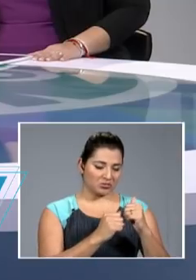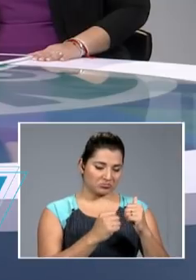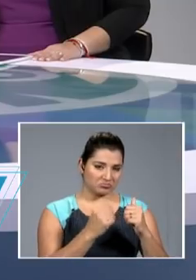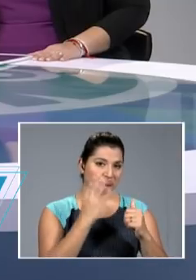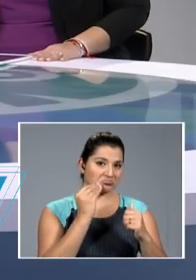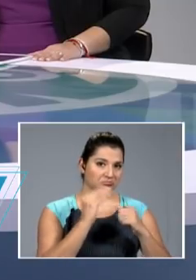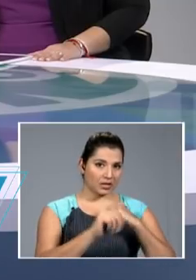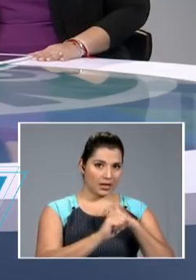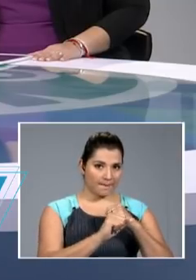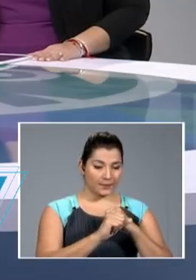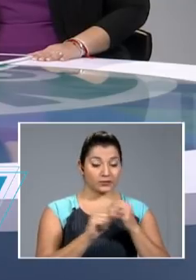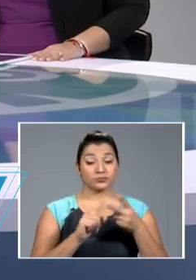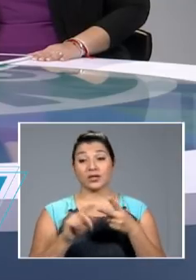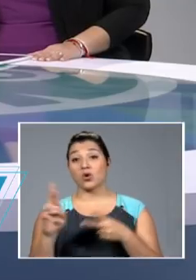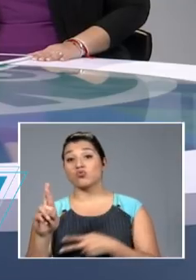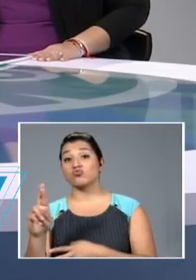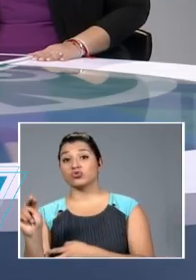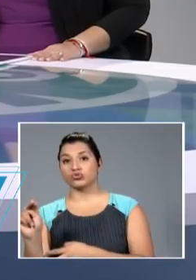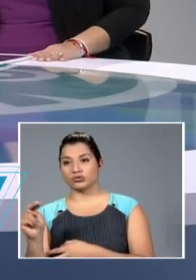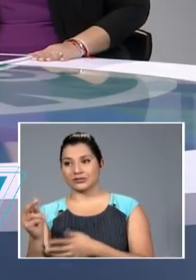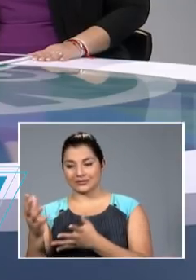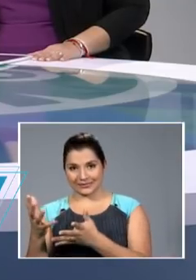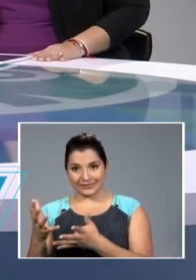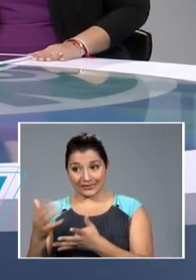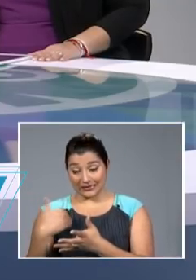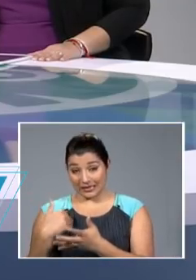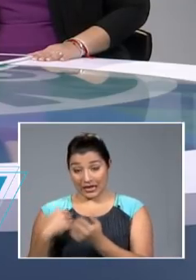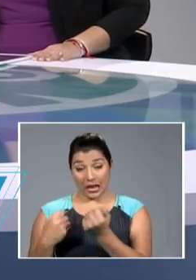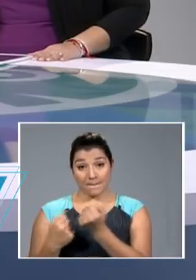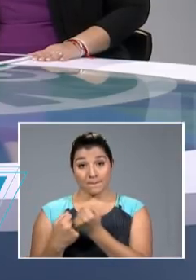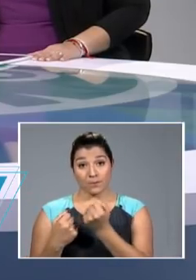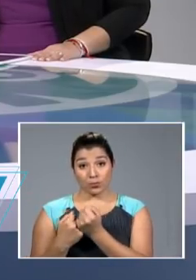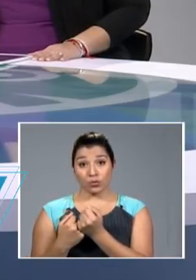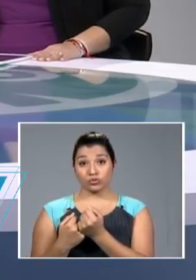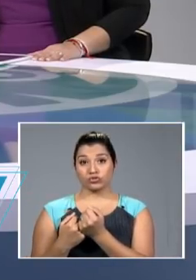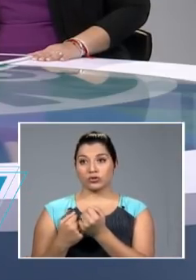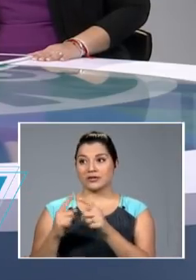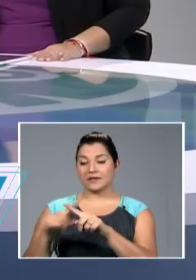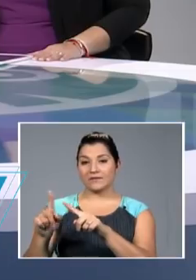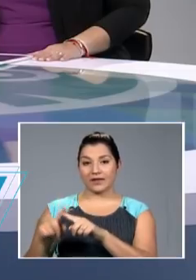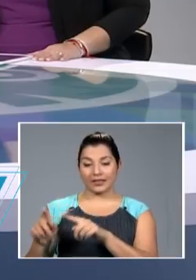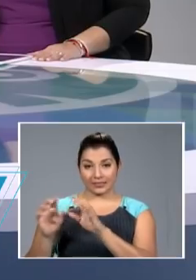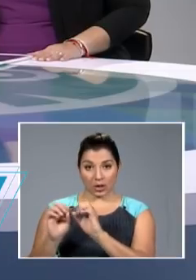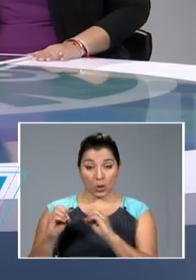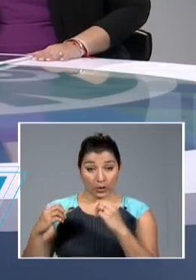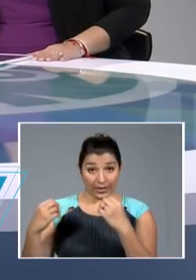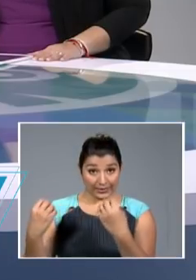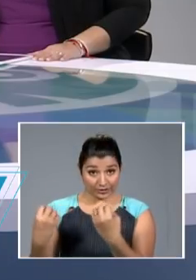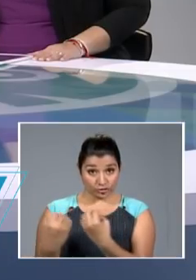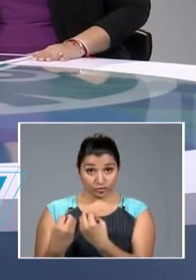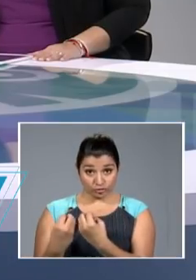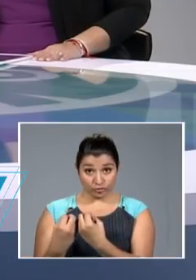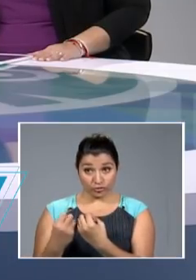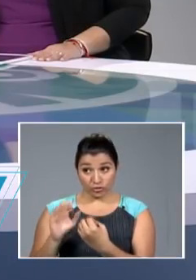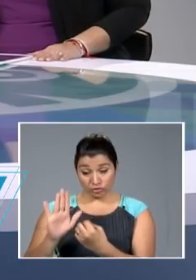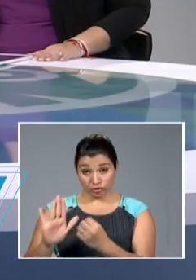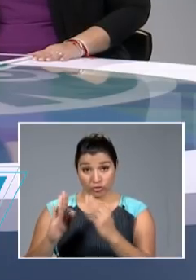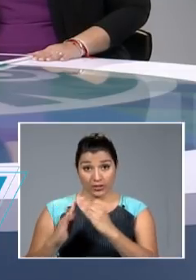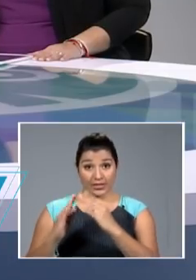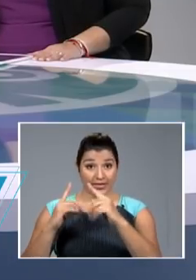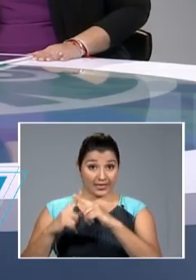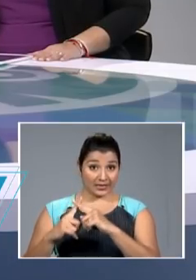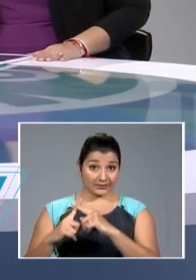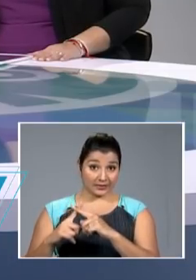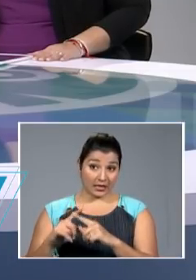de Restauración que, quieranlo o no, tienen el apoyo de organizaciones de sus iglesias, ¿verdad? Esa es